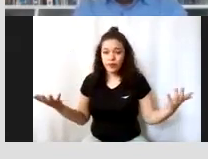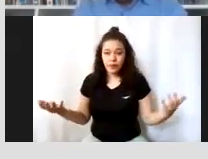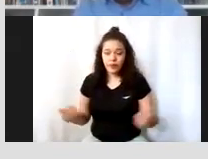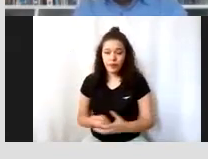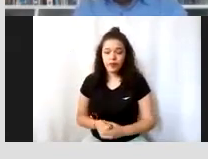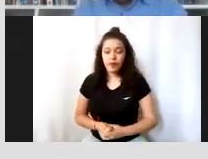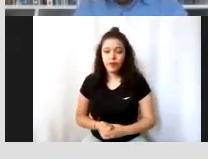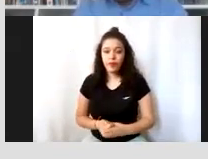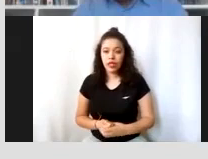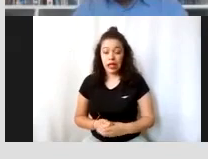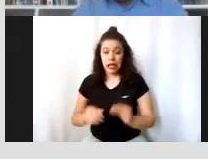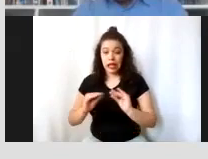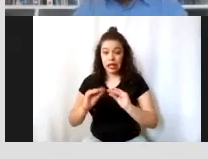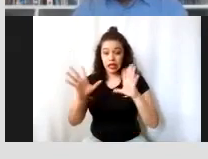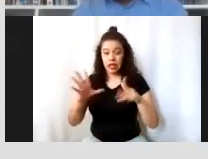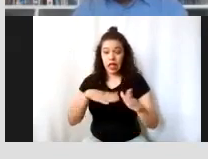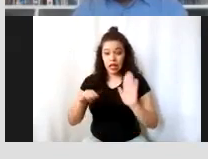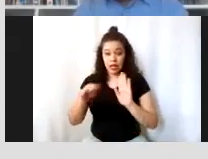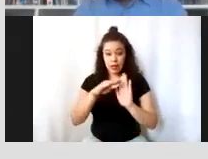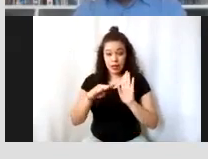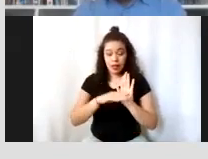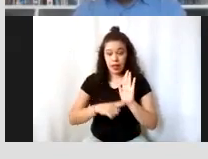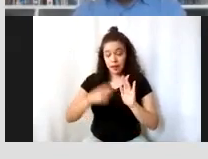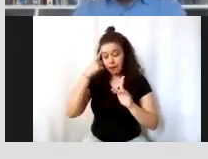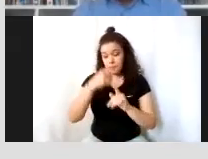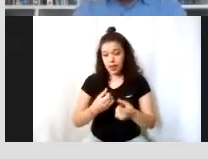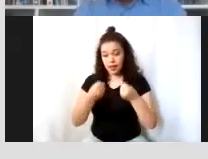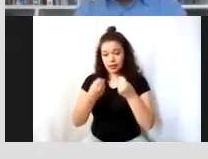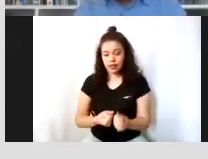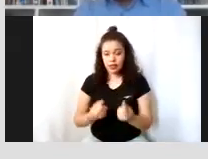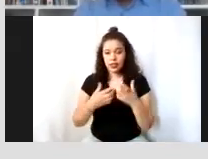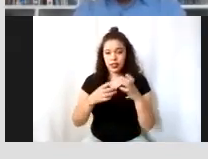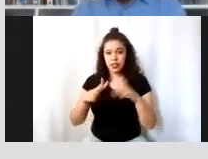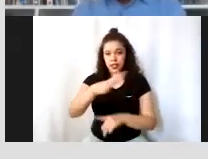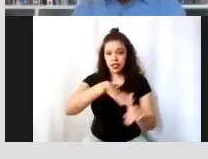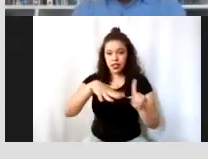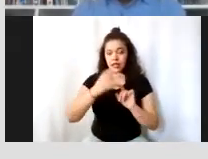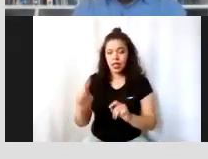tener medidas de seguridad físicas, administrativas y técnicas